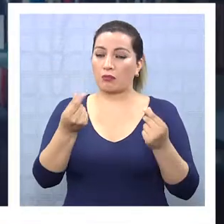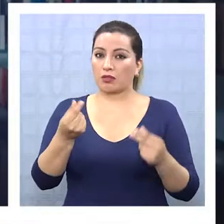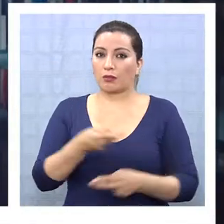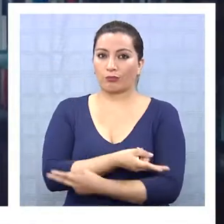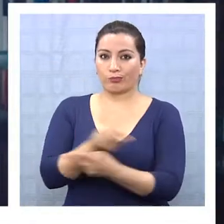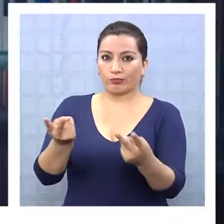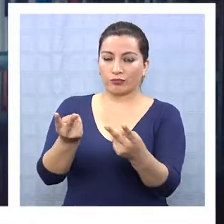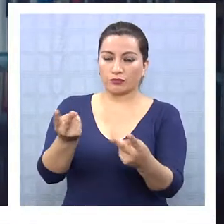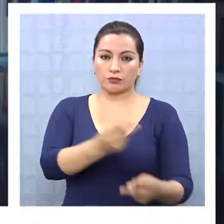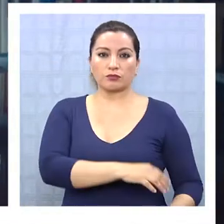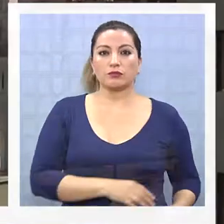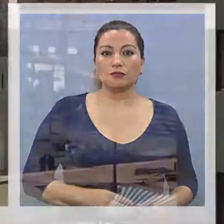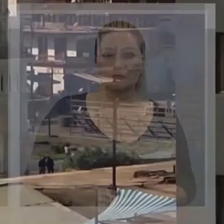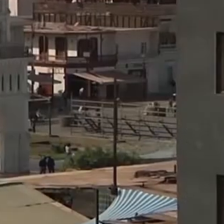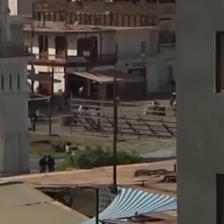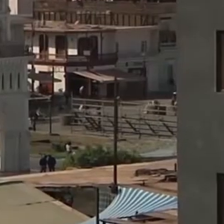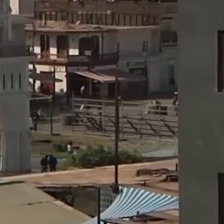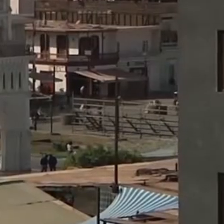recursos públicos.